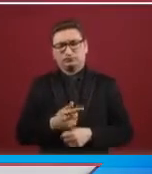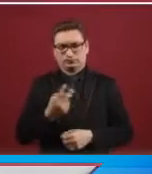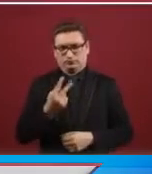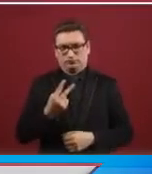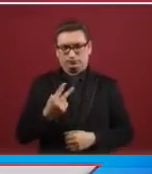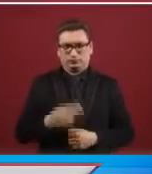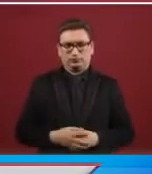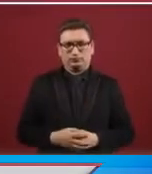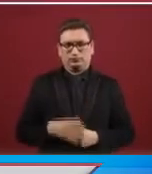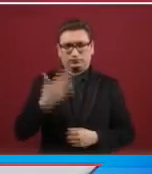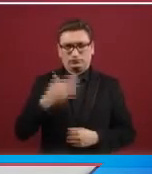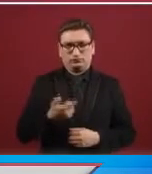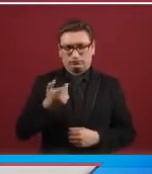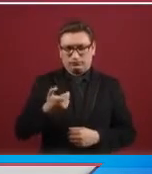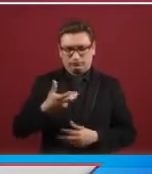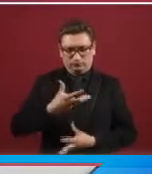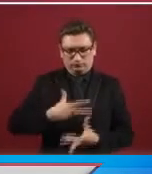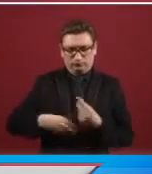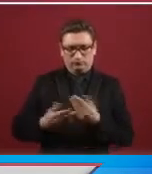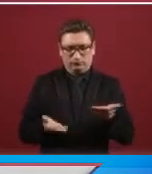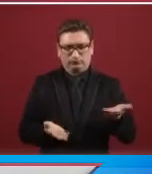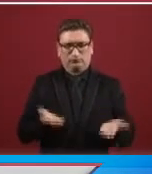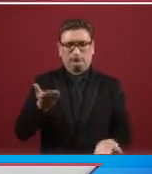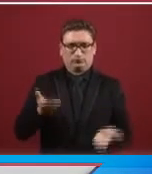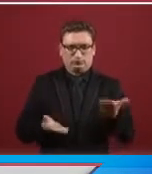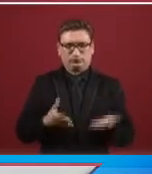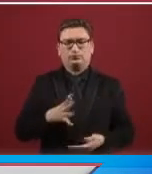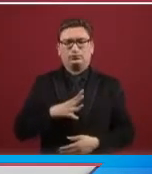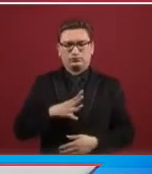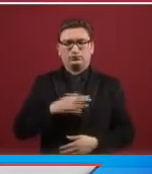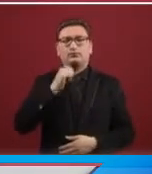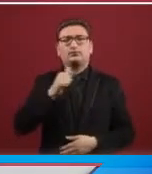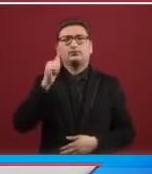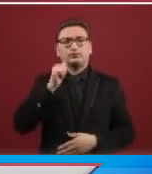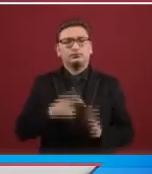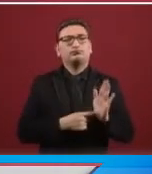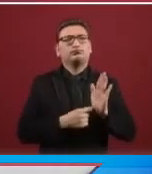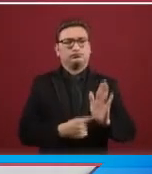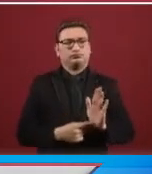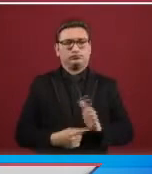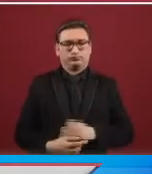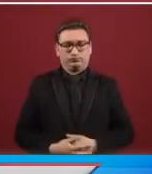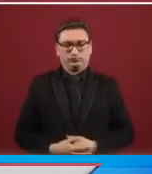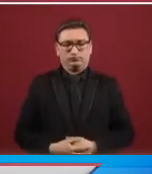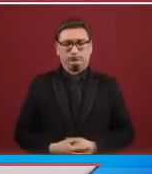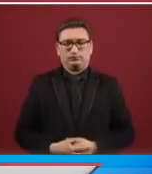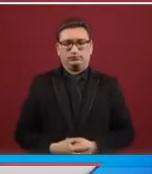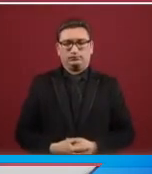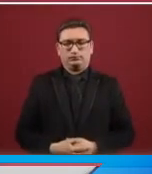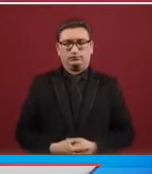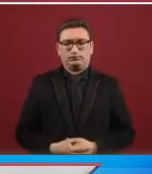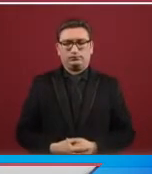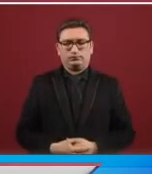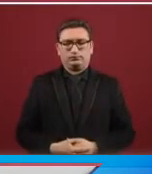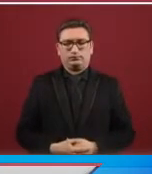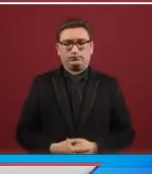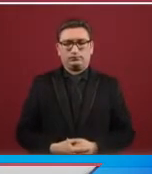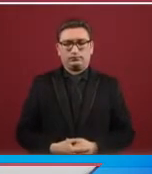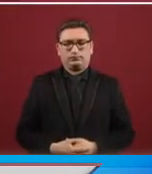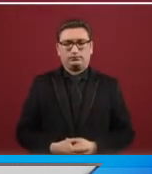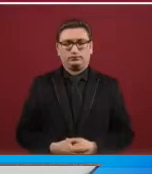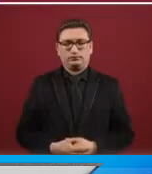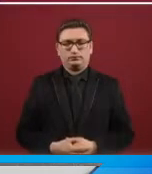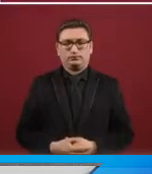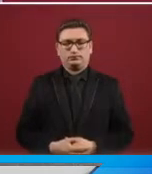presidente. Todo esto nada tiene que ver con explotación del hombre por el hombre. Si se logra desterrar la corrupción, se logrará el renacimiento de México.